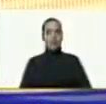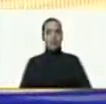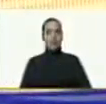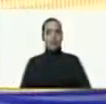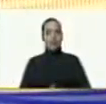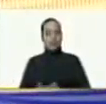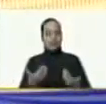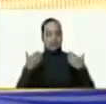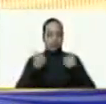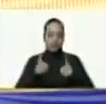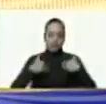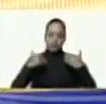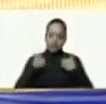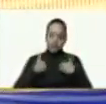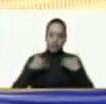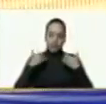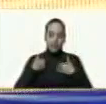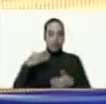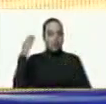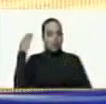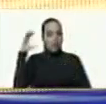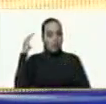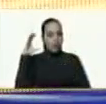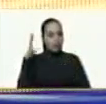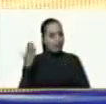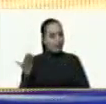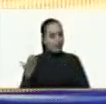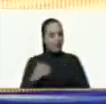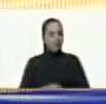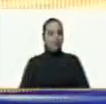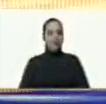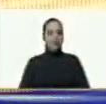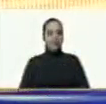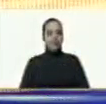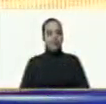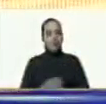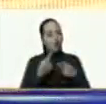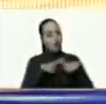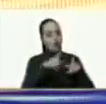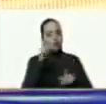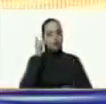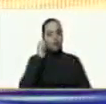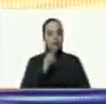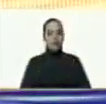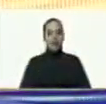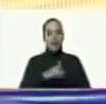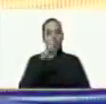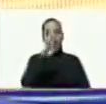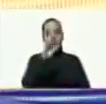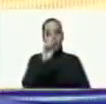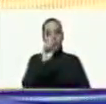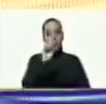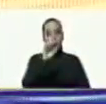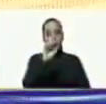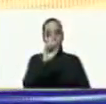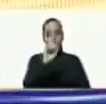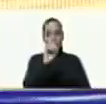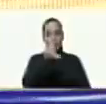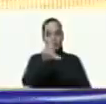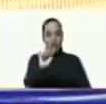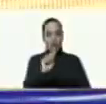sufrida y hermana. Y hermana Colombia. Paula Klatschot,